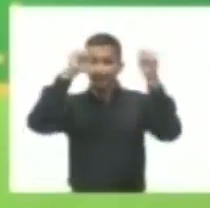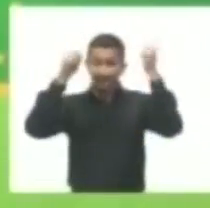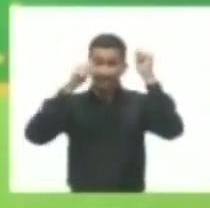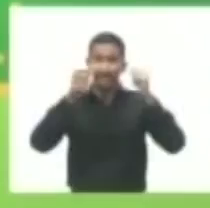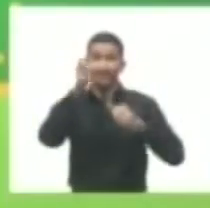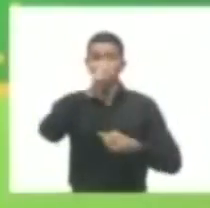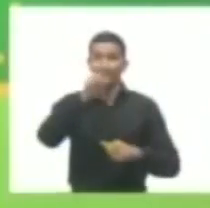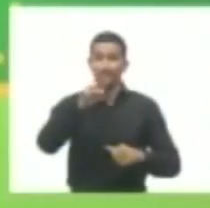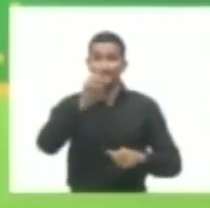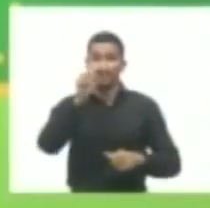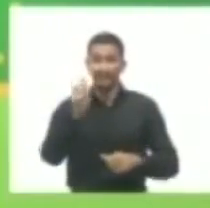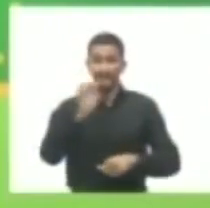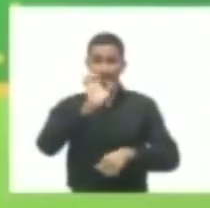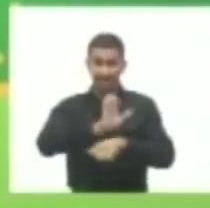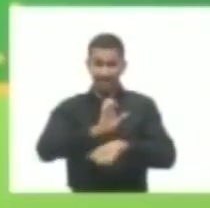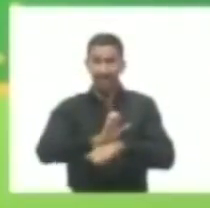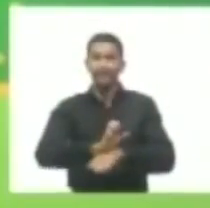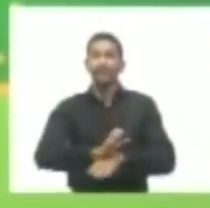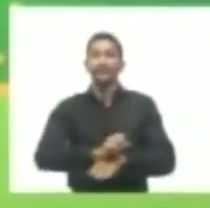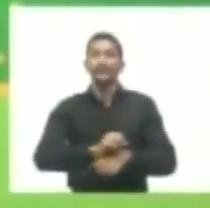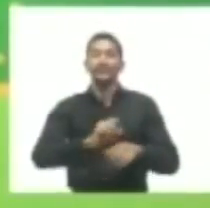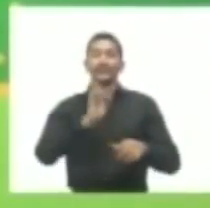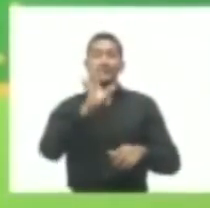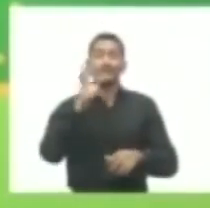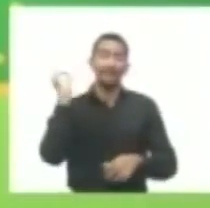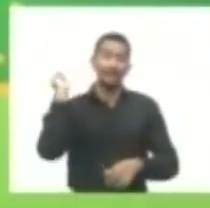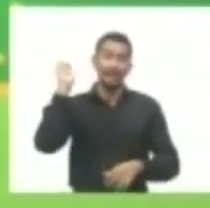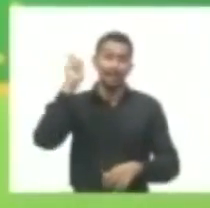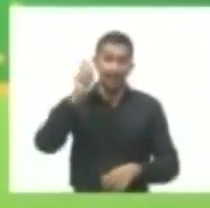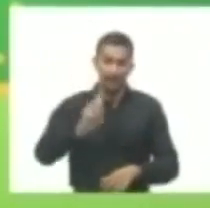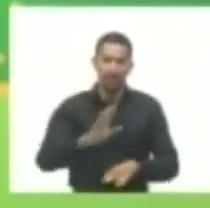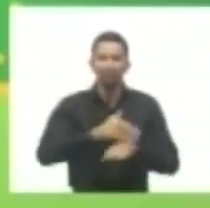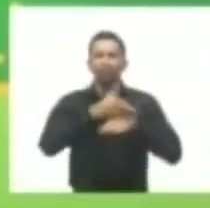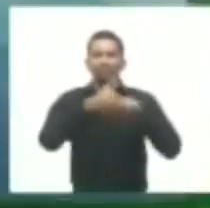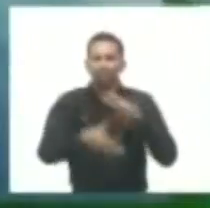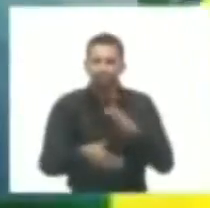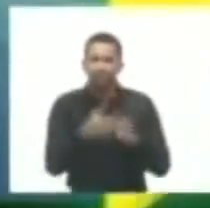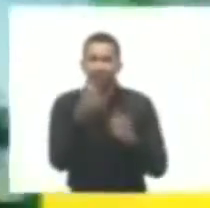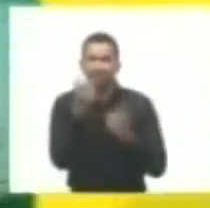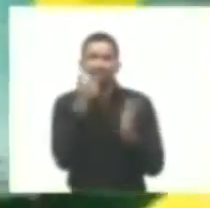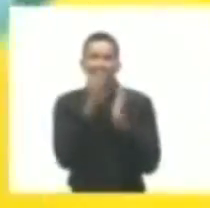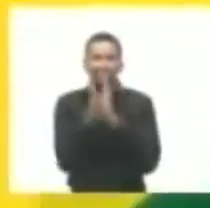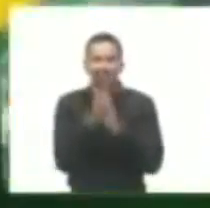sus 25 años. En unos minutos les contamos más detalles.